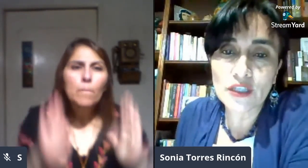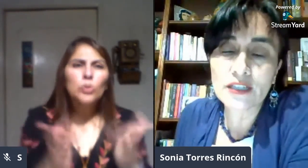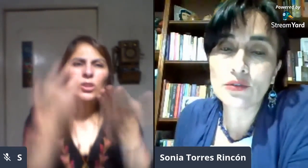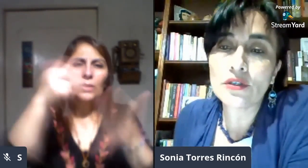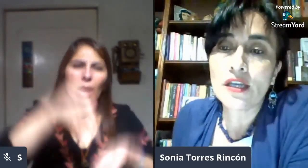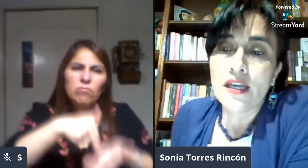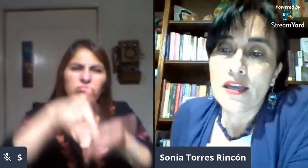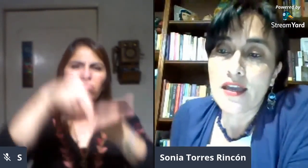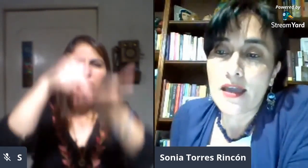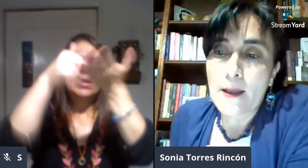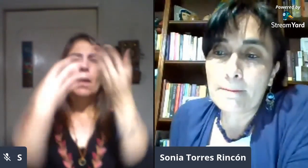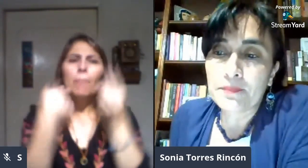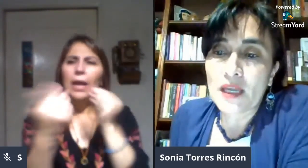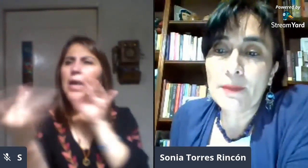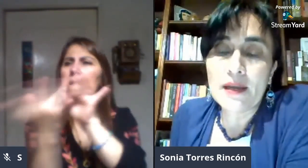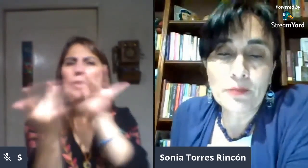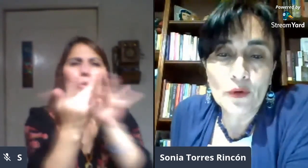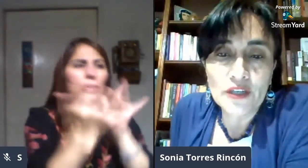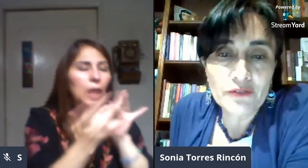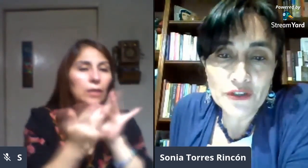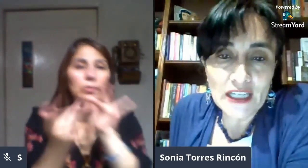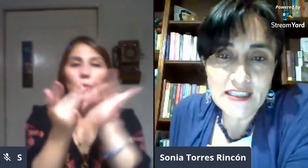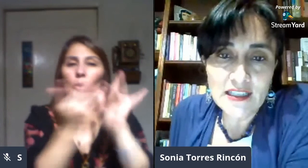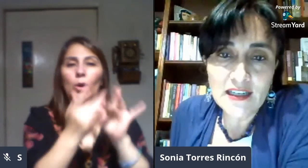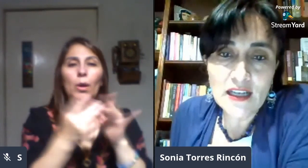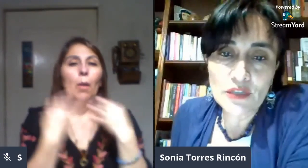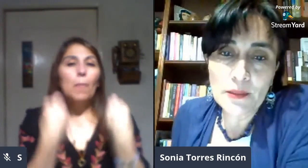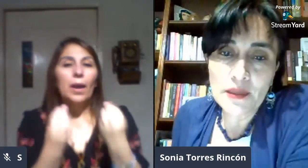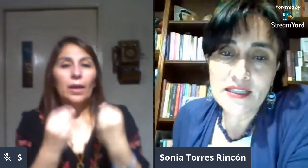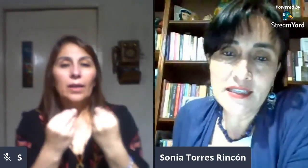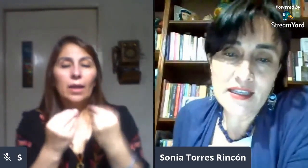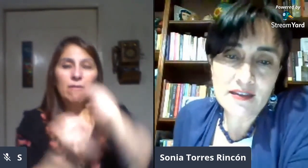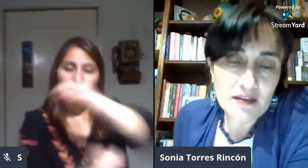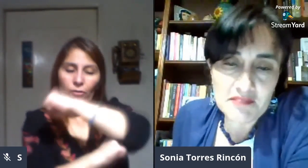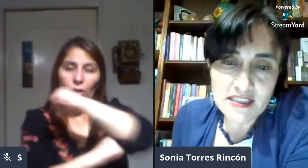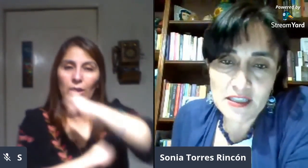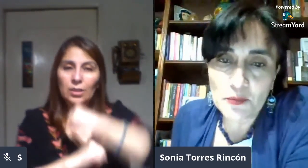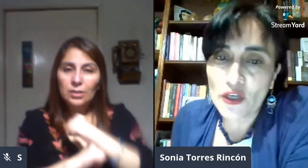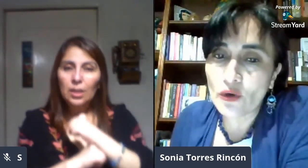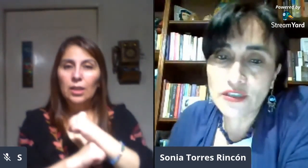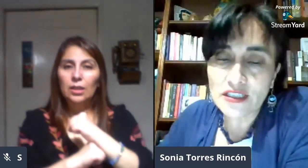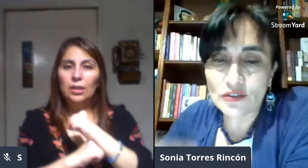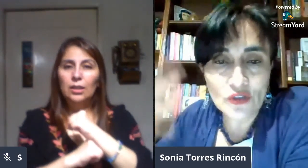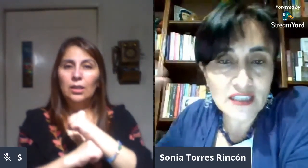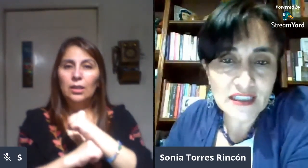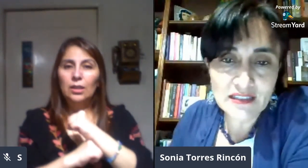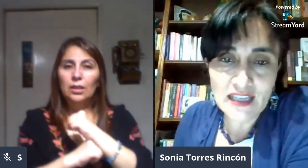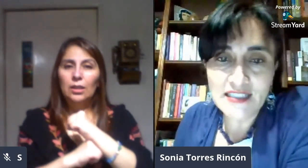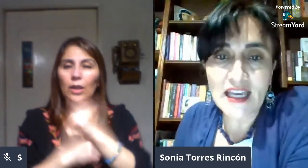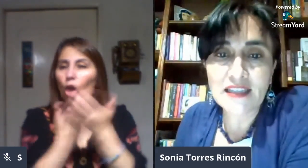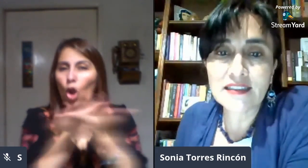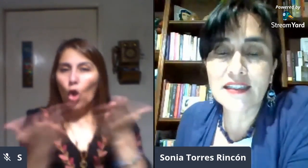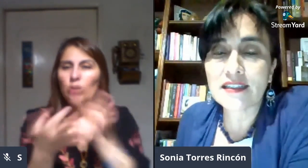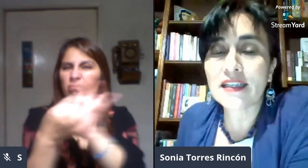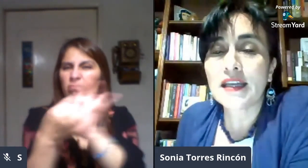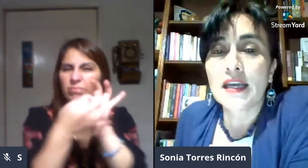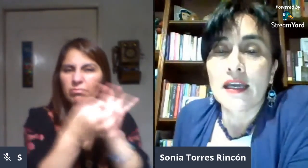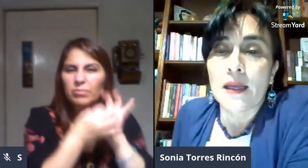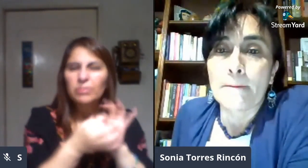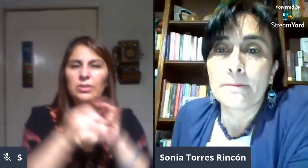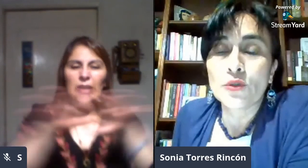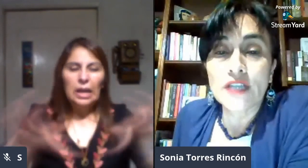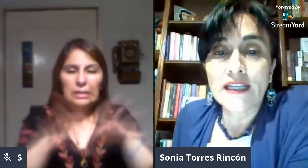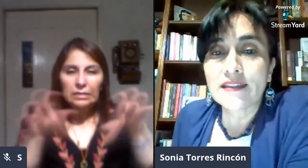el contacto, para poder fortalecer en alguna medida este tipo de cosas y con todas las actividades que hay en